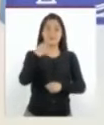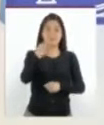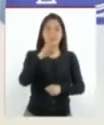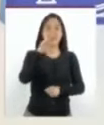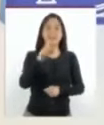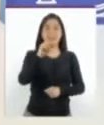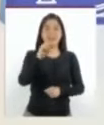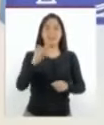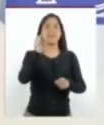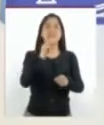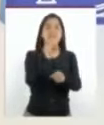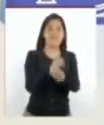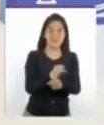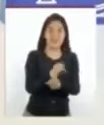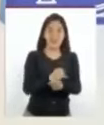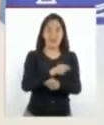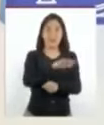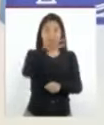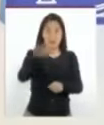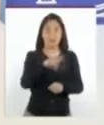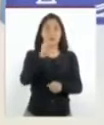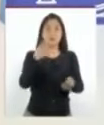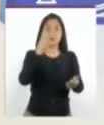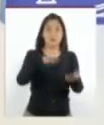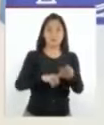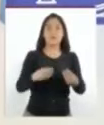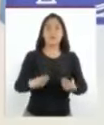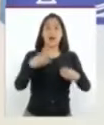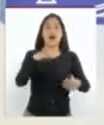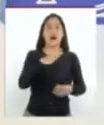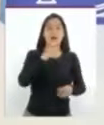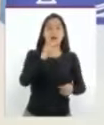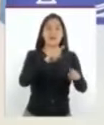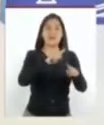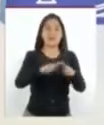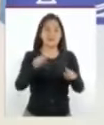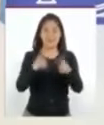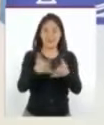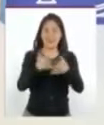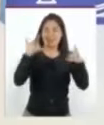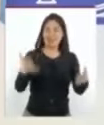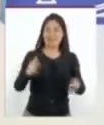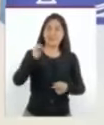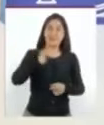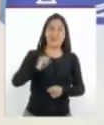que investiguen si en su comunidad existen vestigios de la prehistoria.